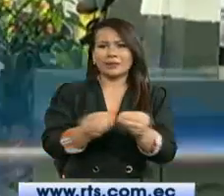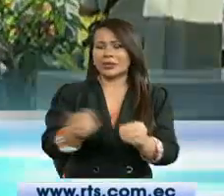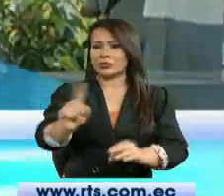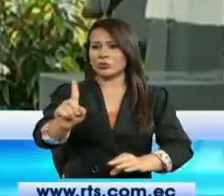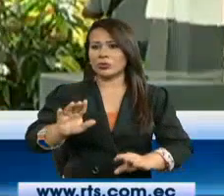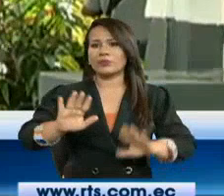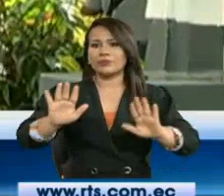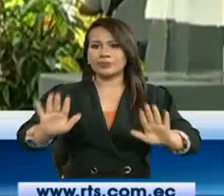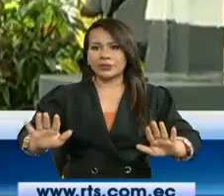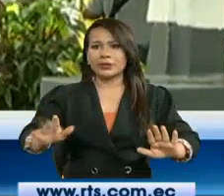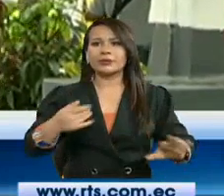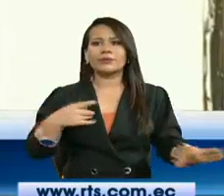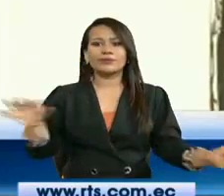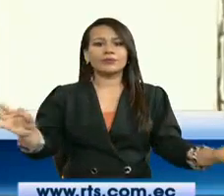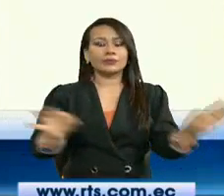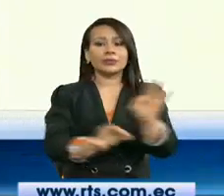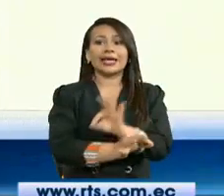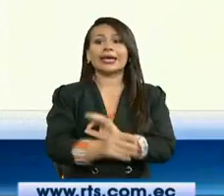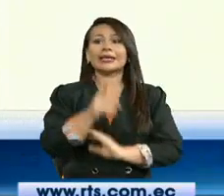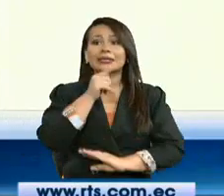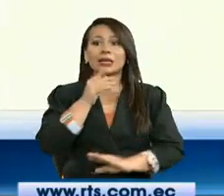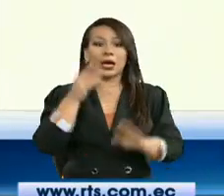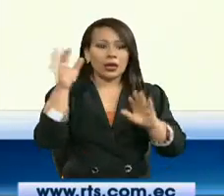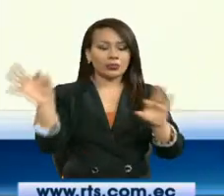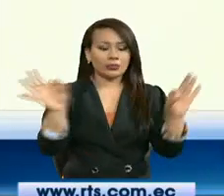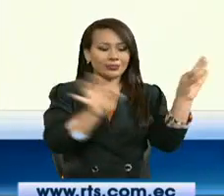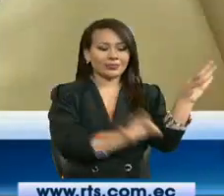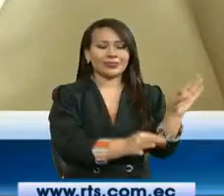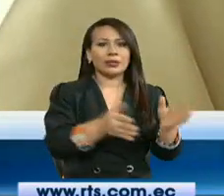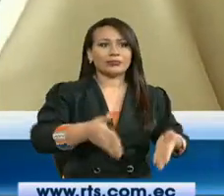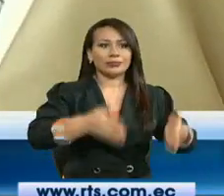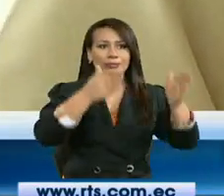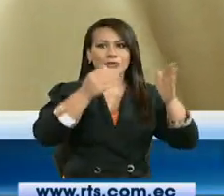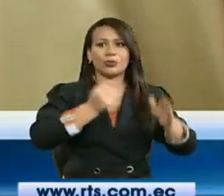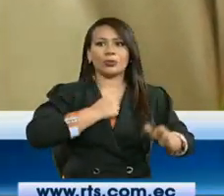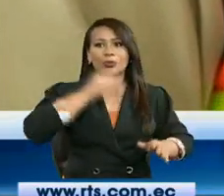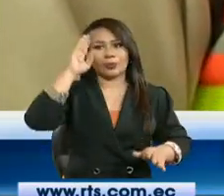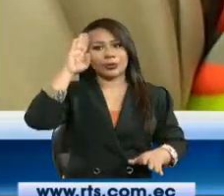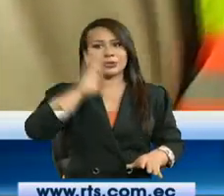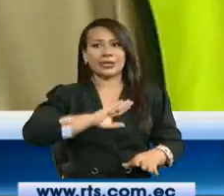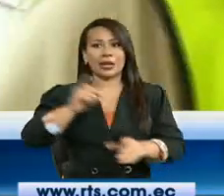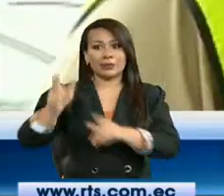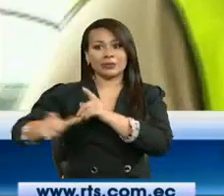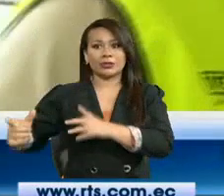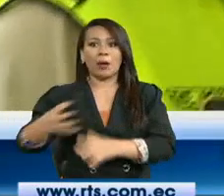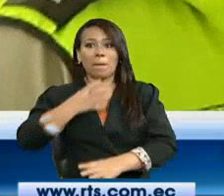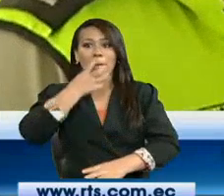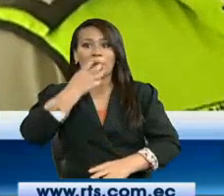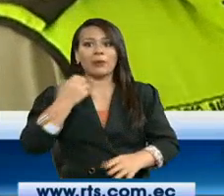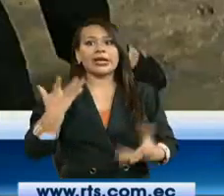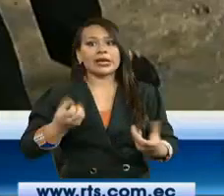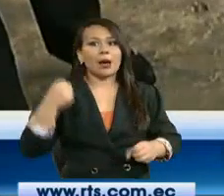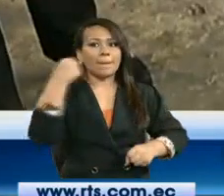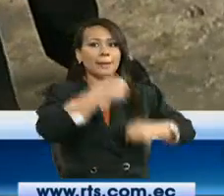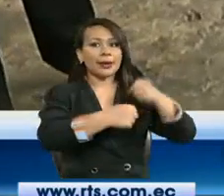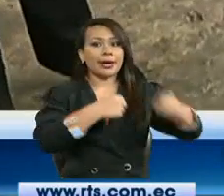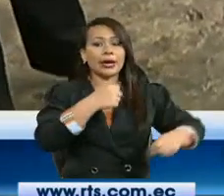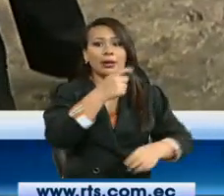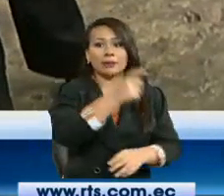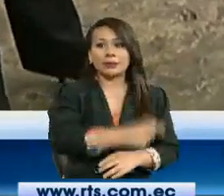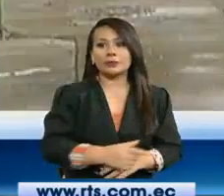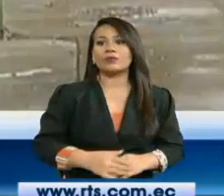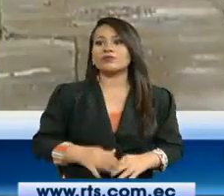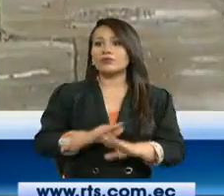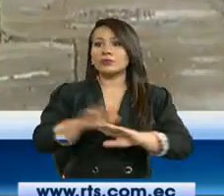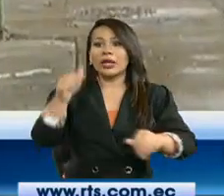traslada acá para que le atienda una ambulancia, debido a que la gente se encontraba enardecida en el lugar por el problema suscitado. De acuerdo con